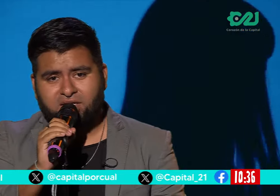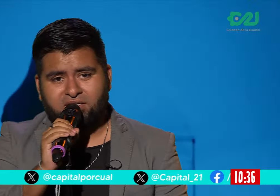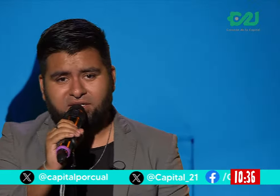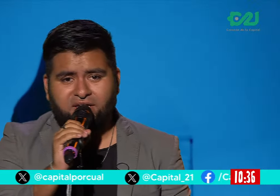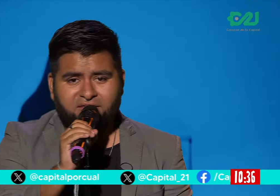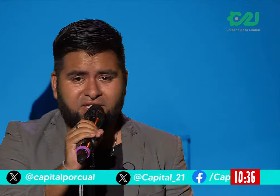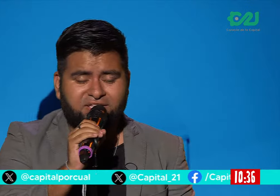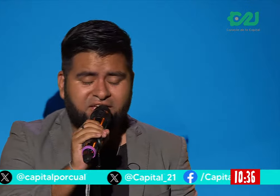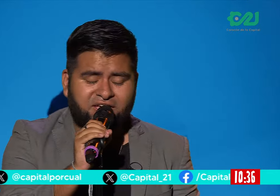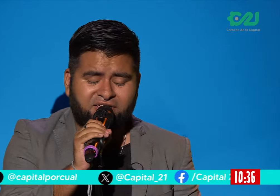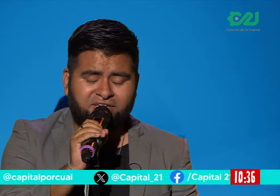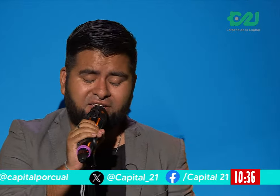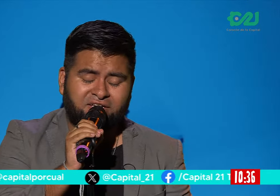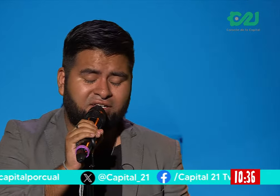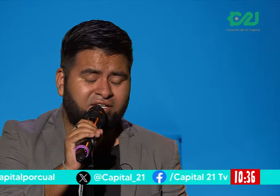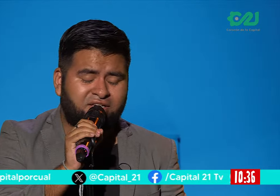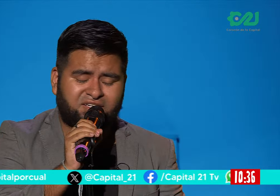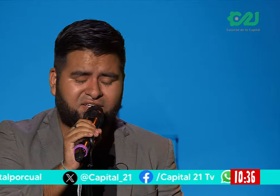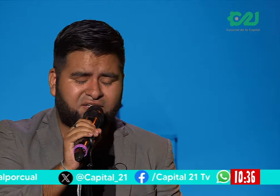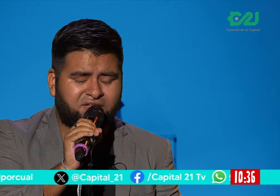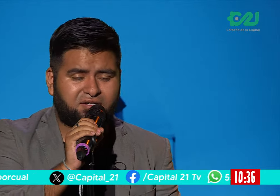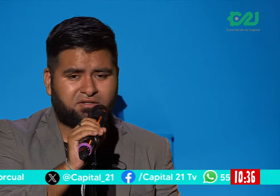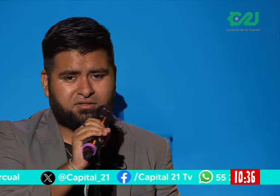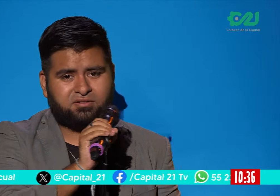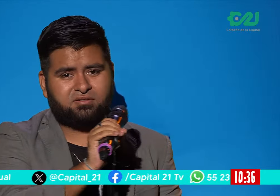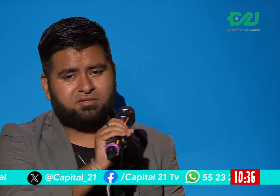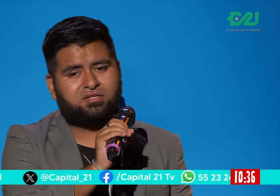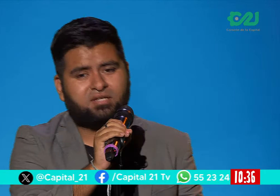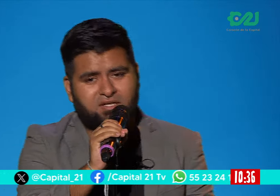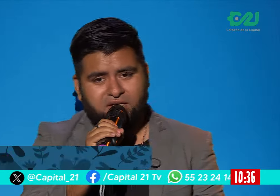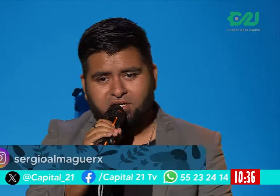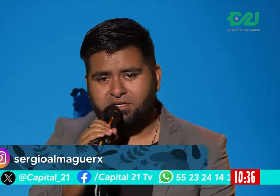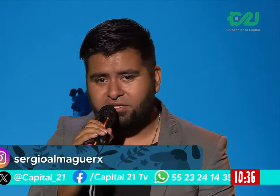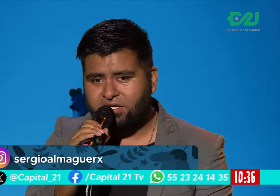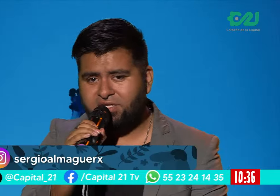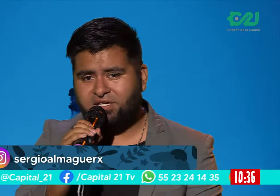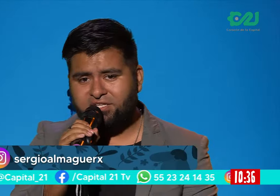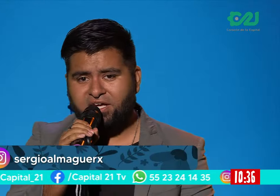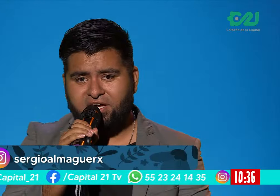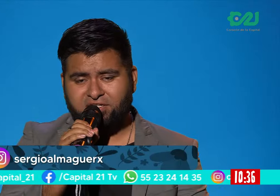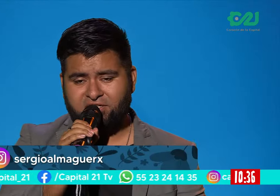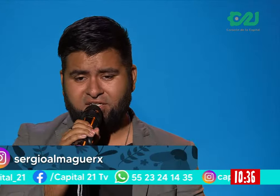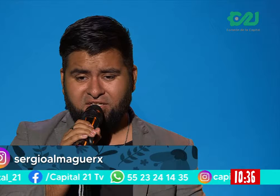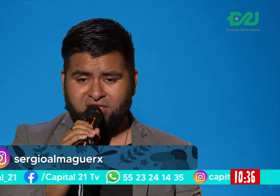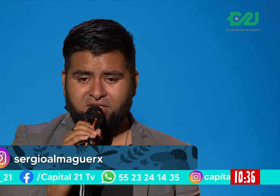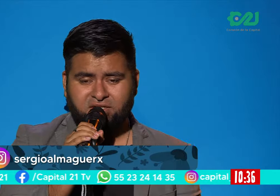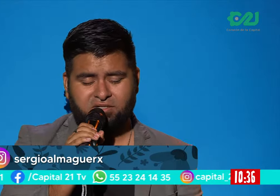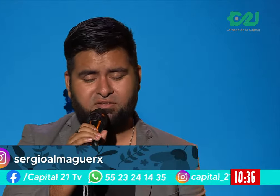Quédate aquí.